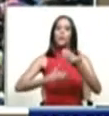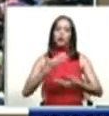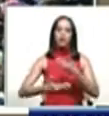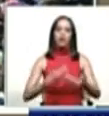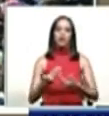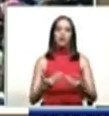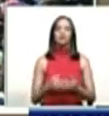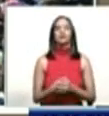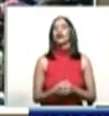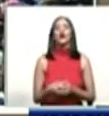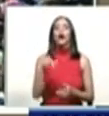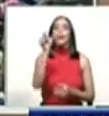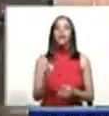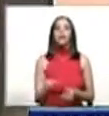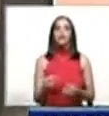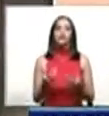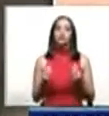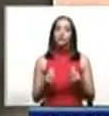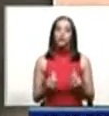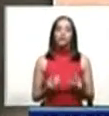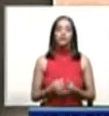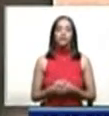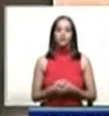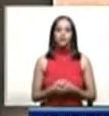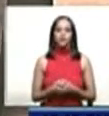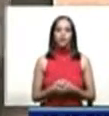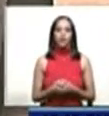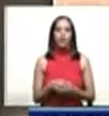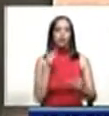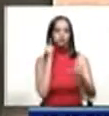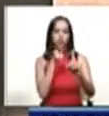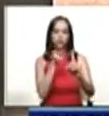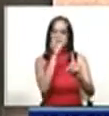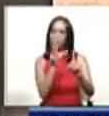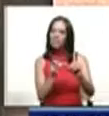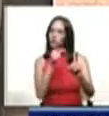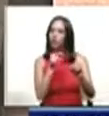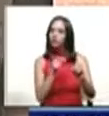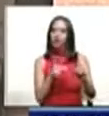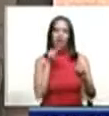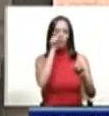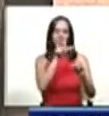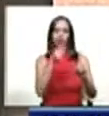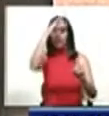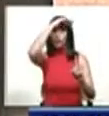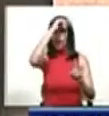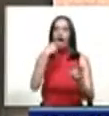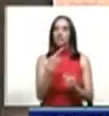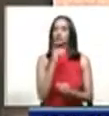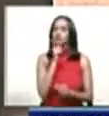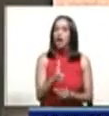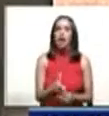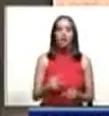un personaje muy cuestionable en el ámbito de la política internacional, que nos ha dicho animales a los latinoamericanos, que ha dicho que esa